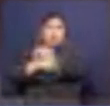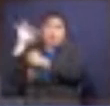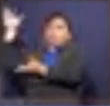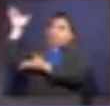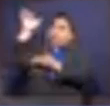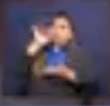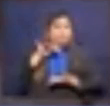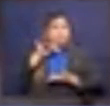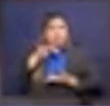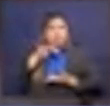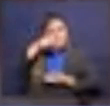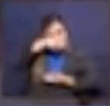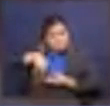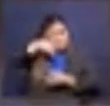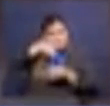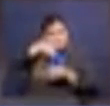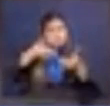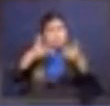Este plan